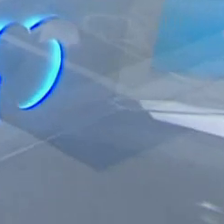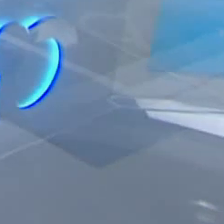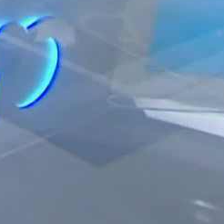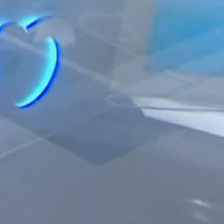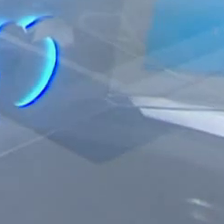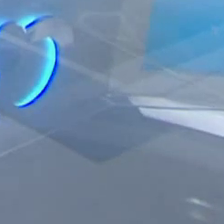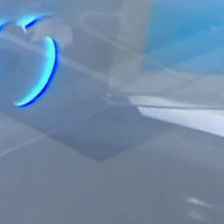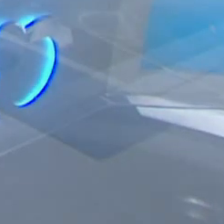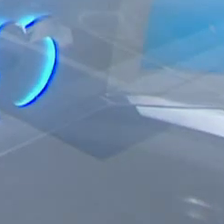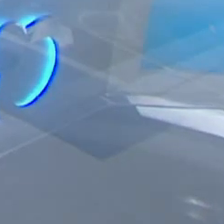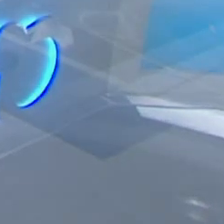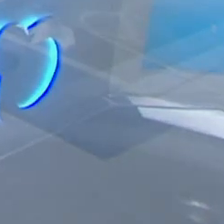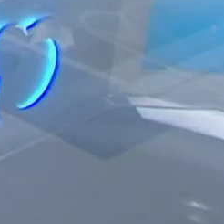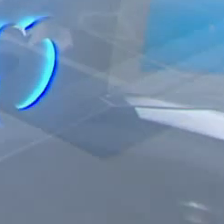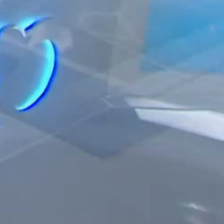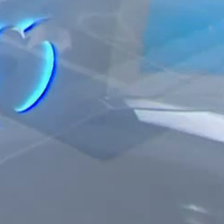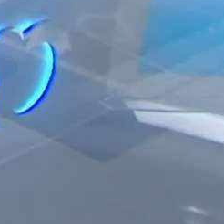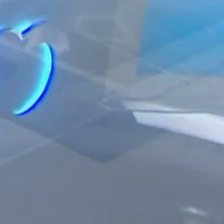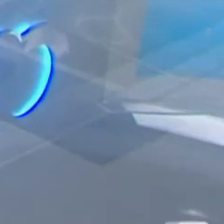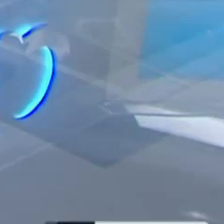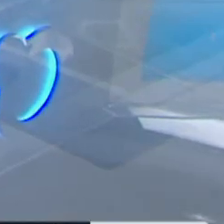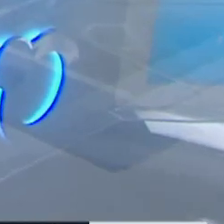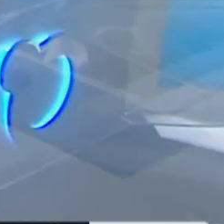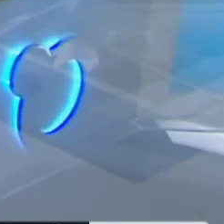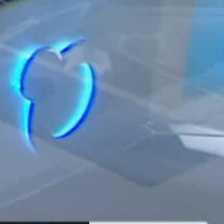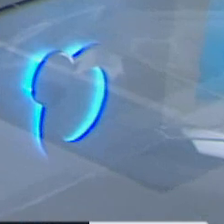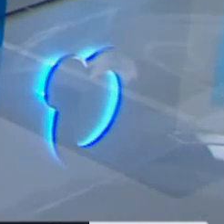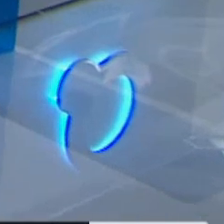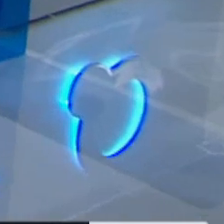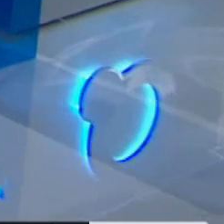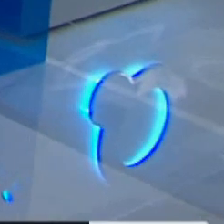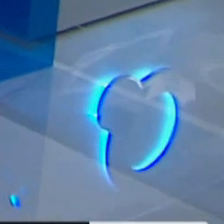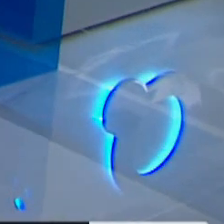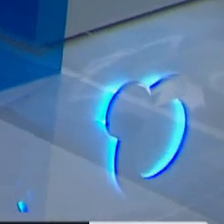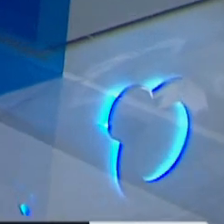día, lamentablemente, con otro pico de contagios, arriba de los